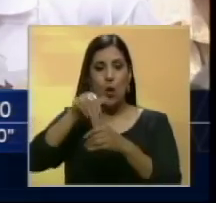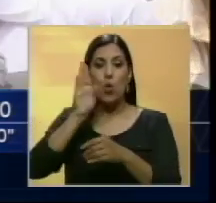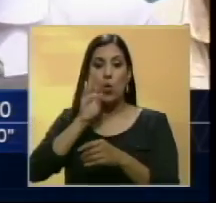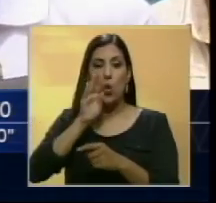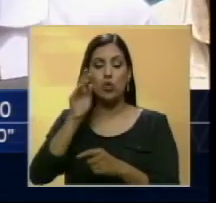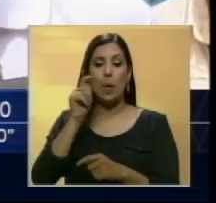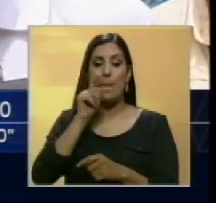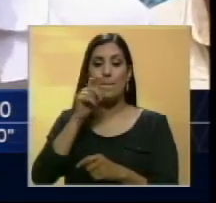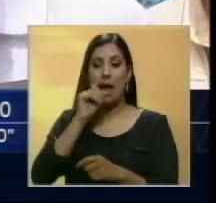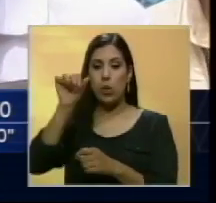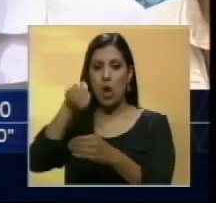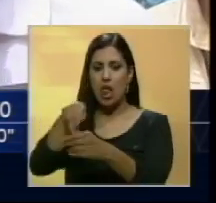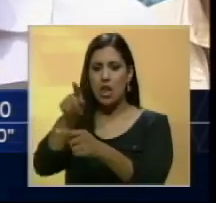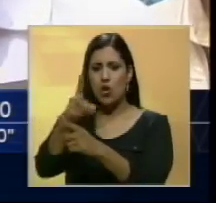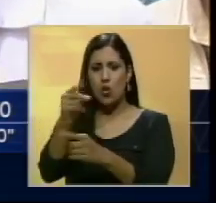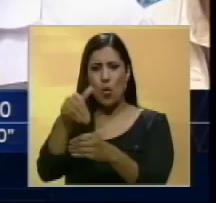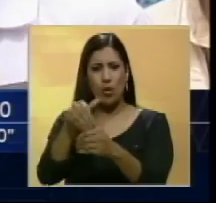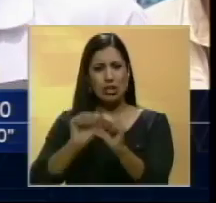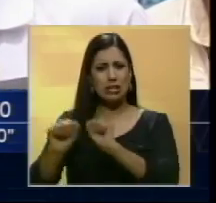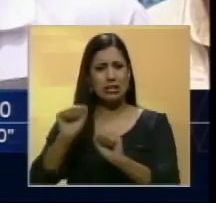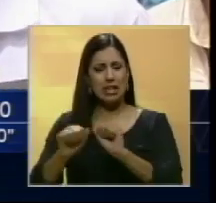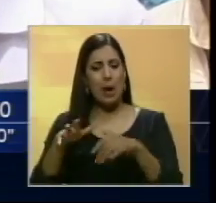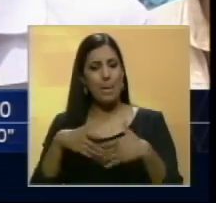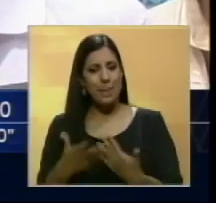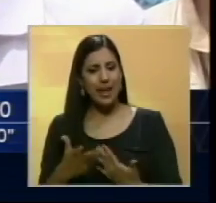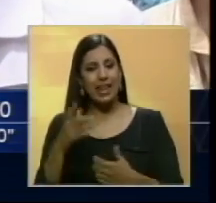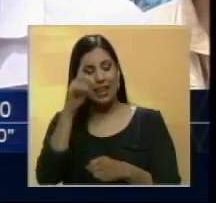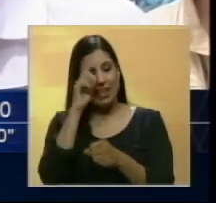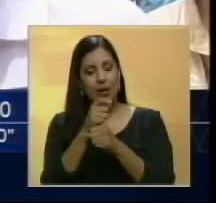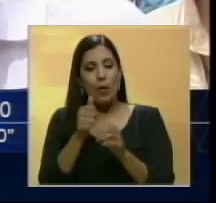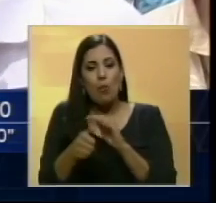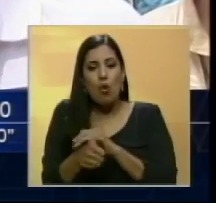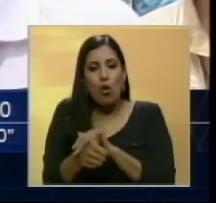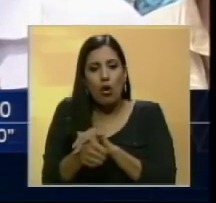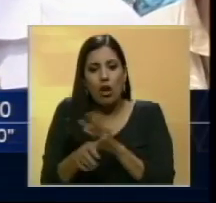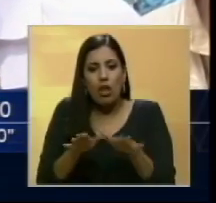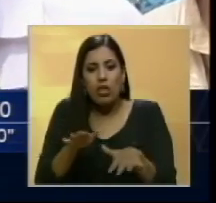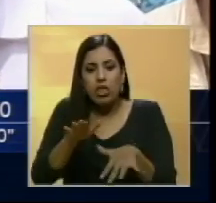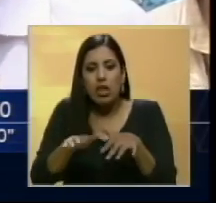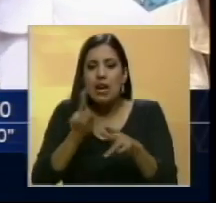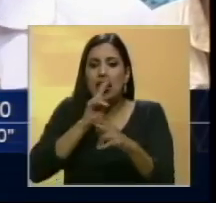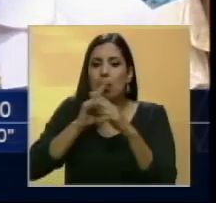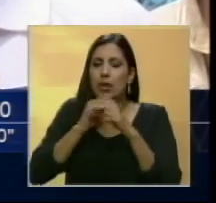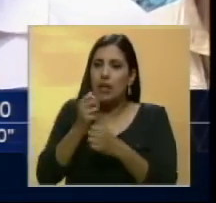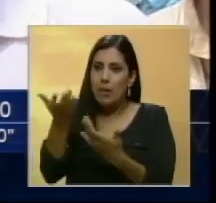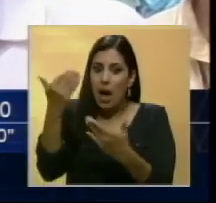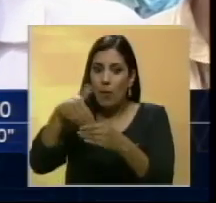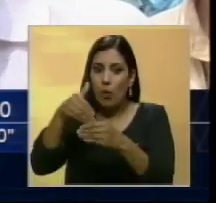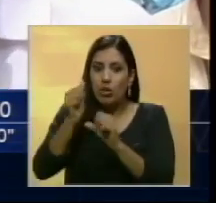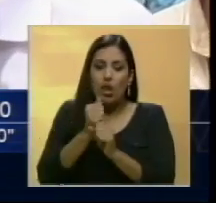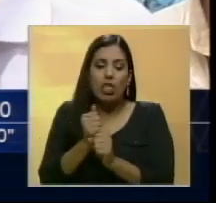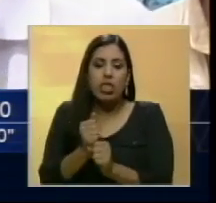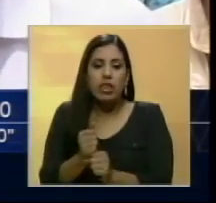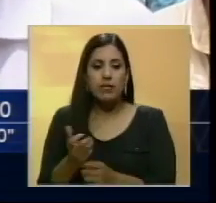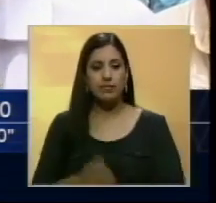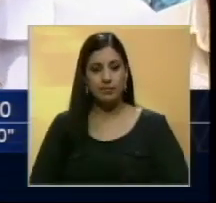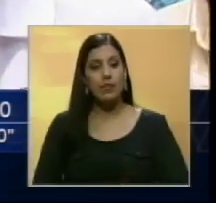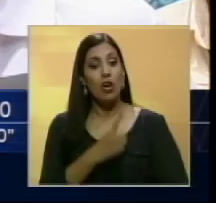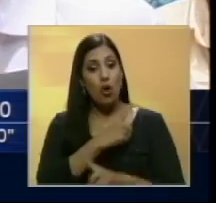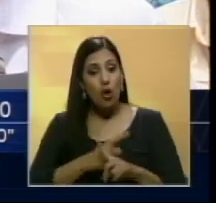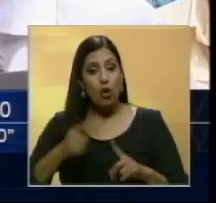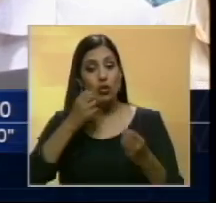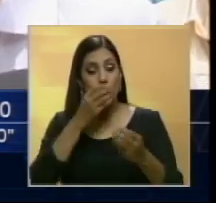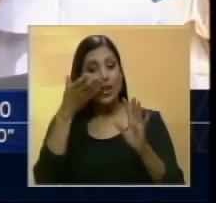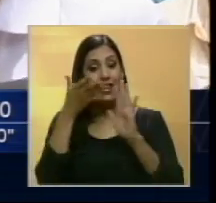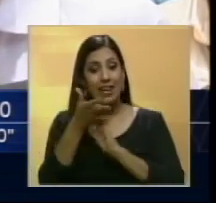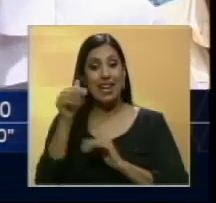por el Ejecutivo al realizar lo que calificó como la Operación Morrocoy para no dar respuesta sobre la activación del revocatorio. Señaló